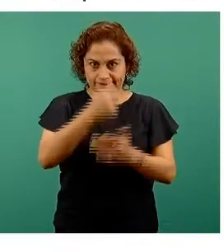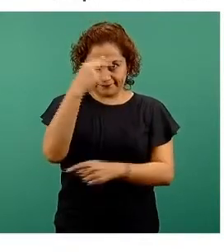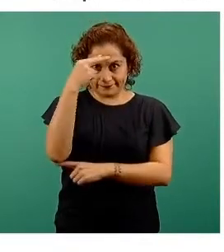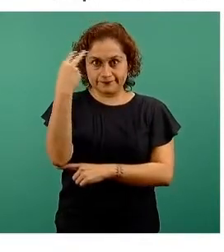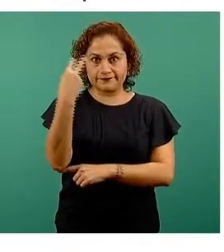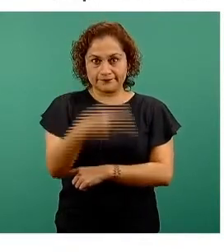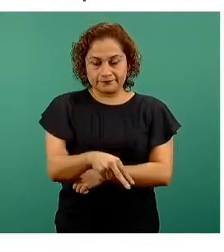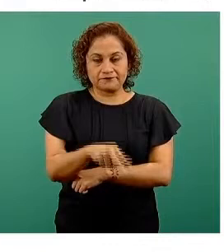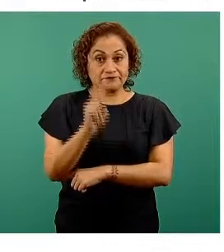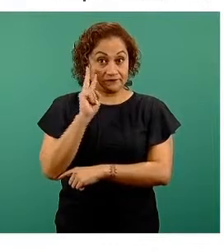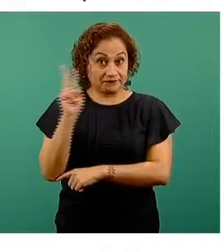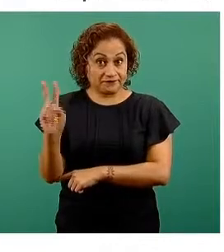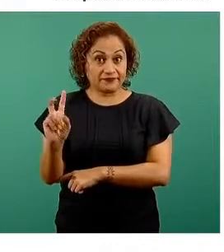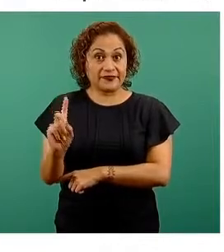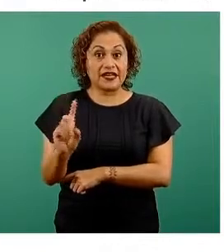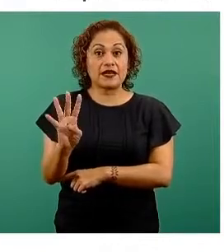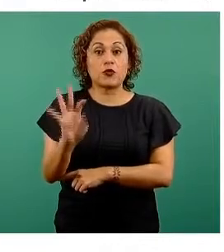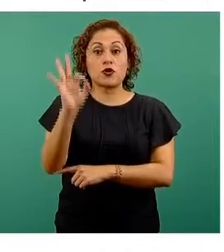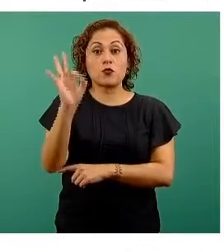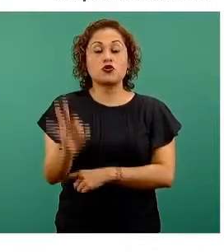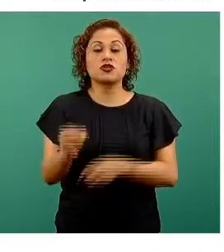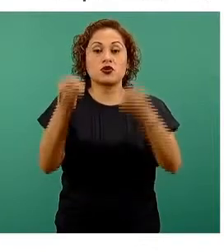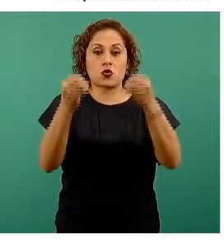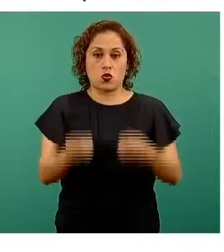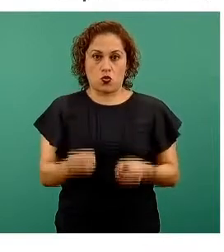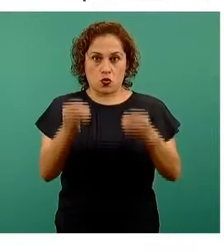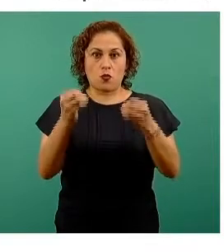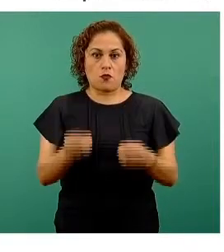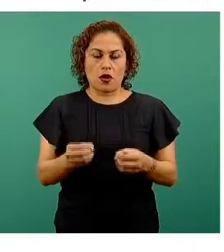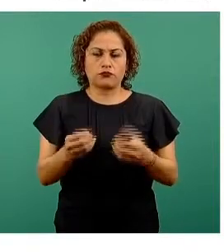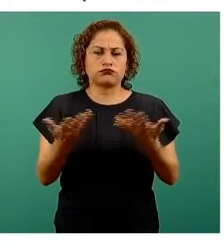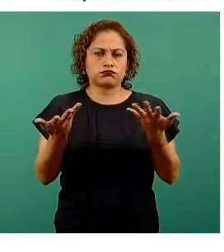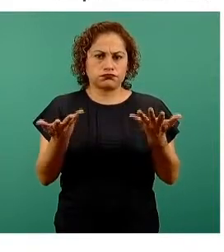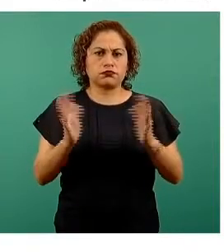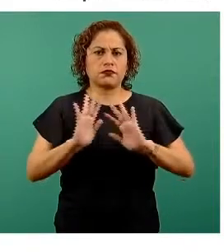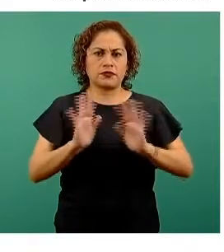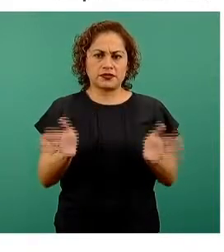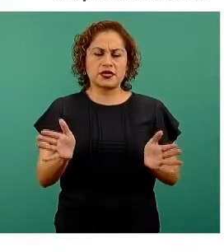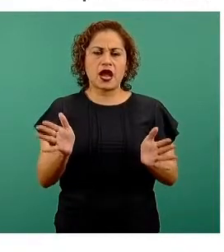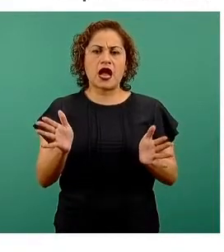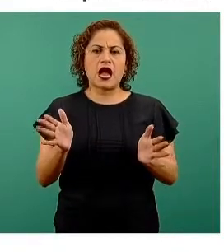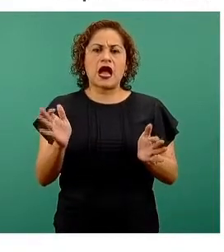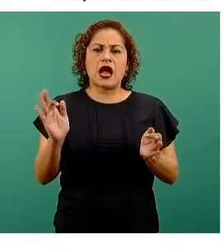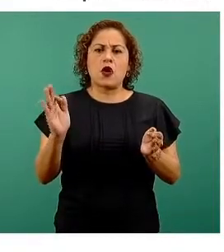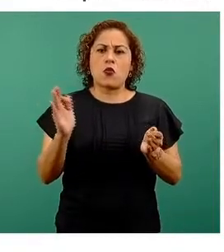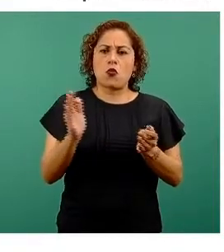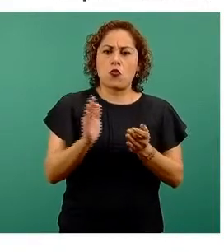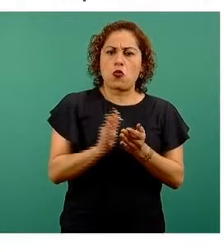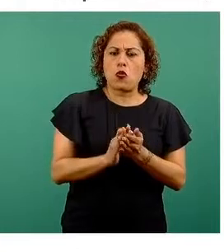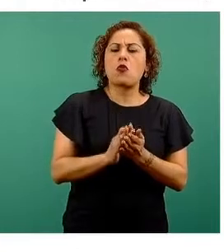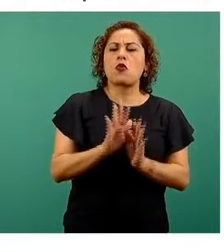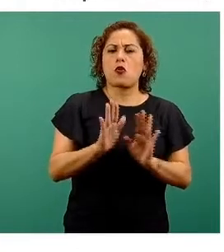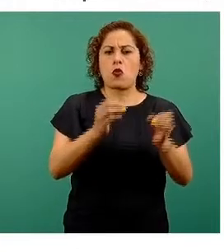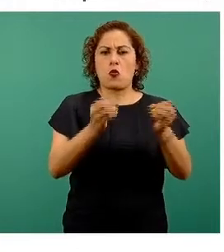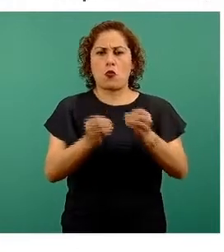es 34% de ocupación, es decir, está mucho más pegada al 30% que al techo